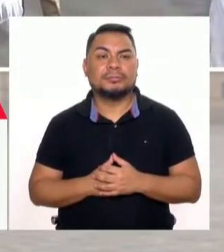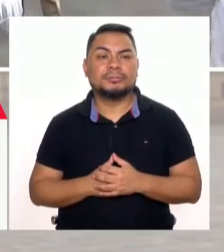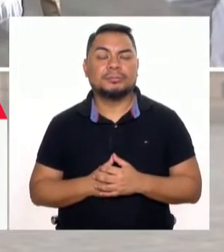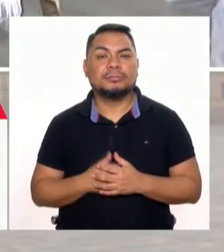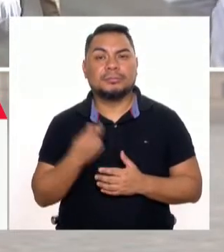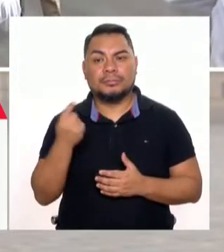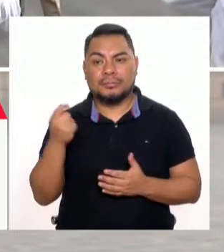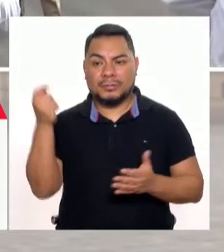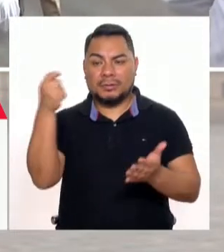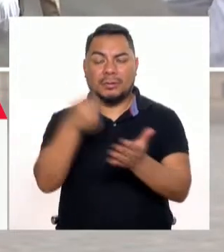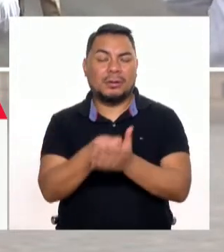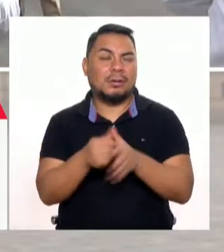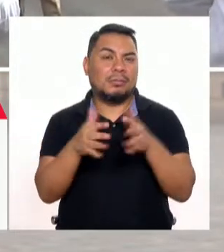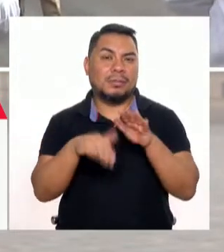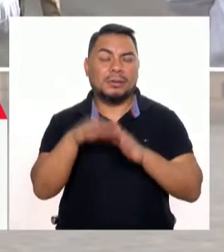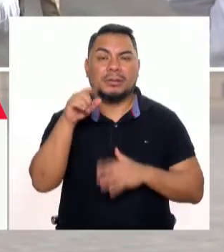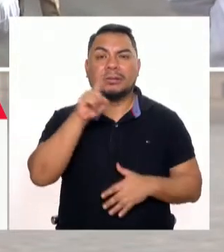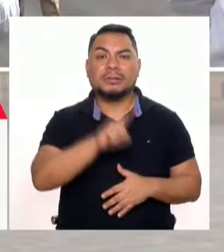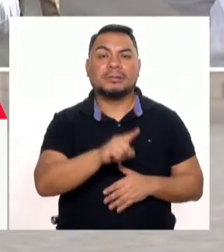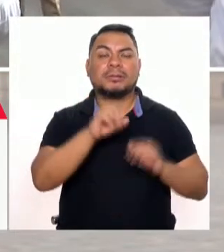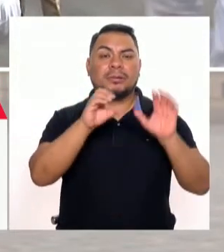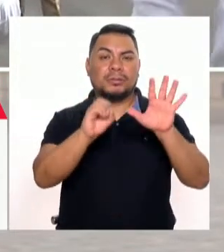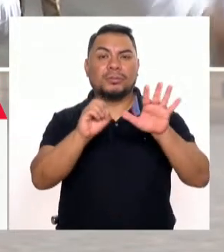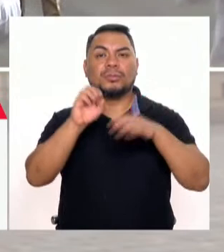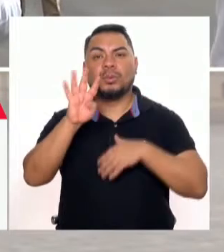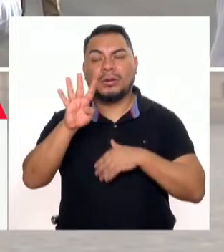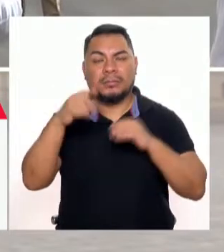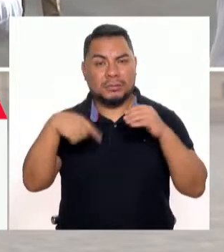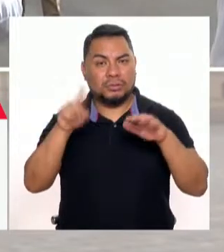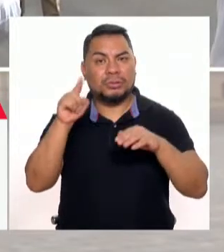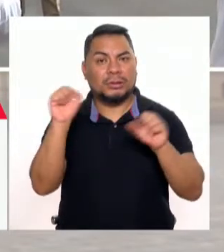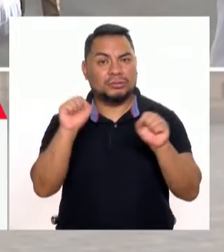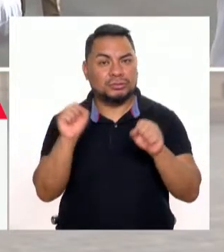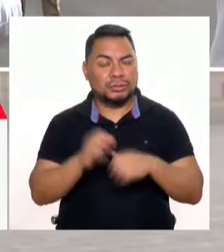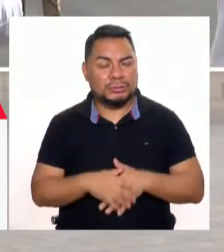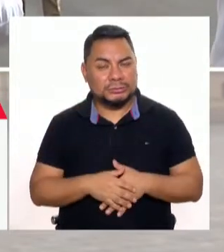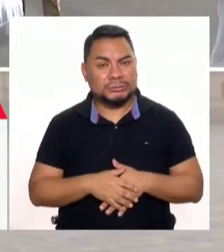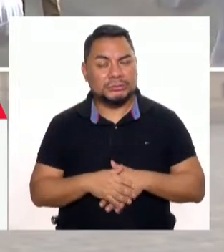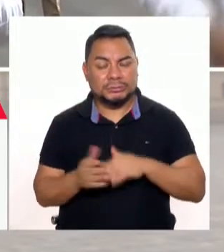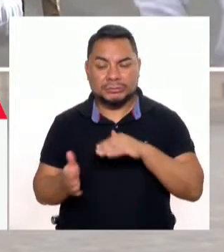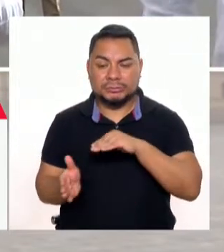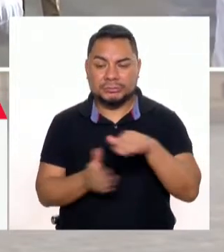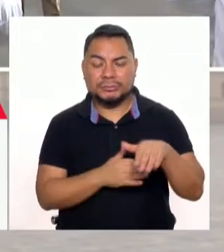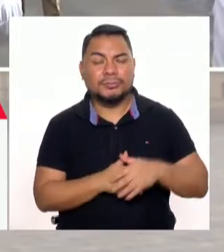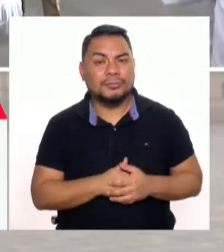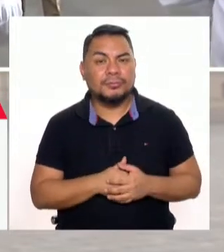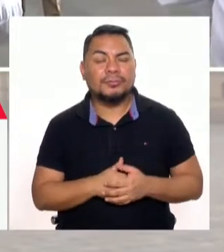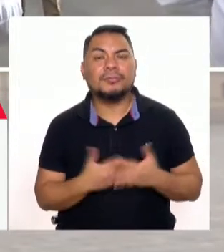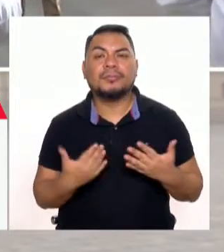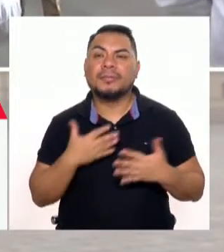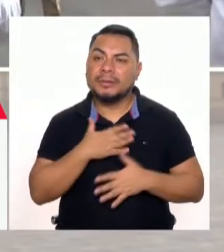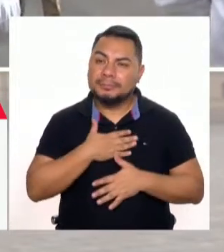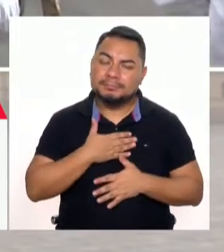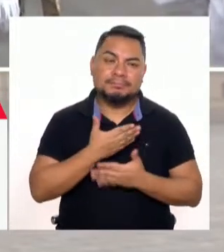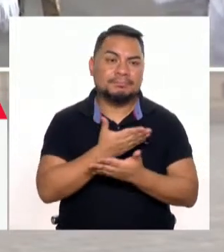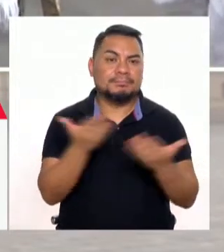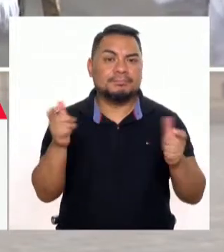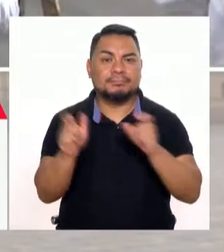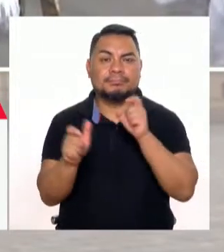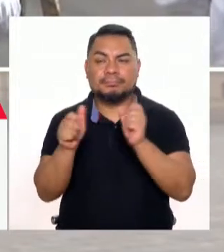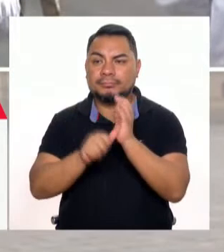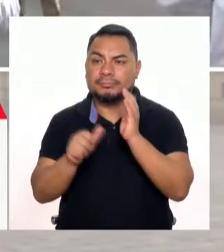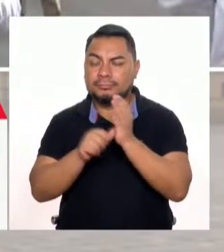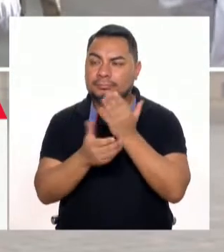con una inversión de más de ciento nueve millones de soles de otro lado queridas hermanas y